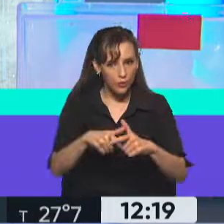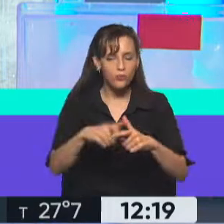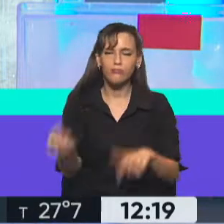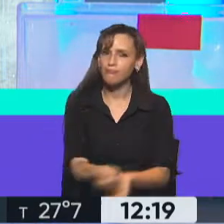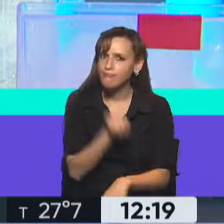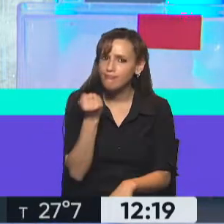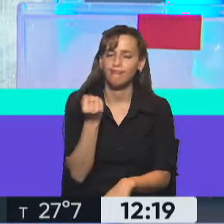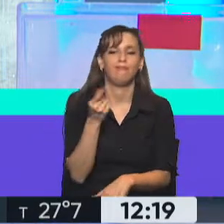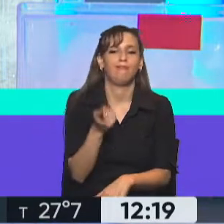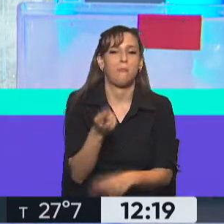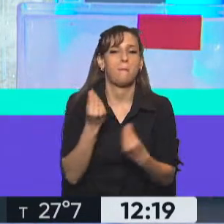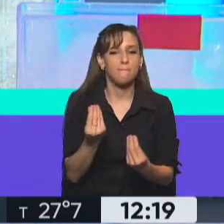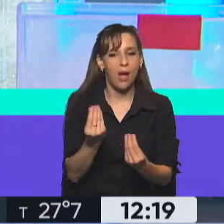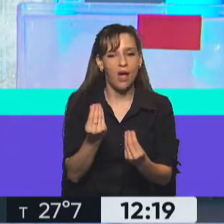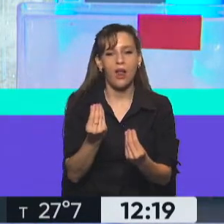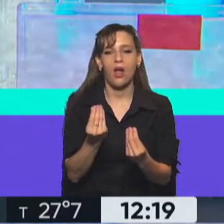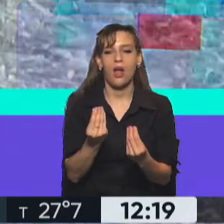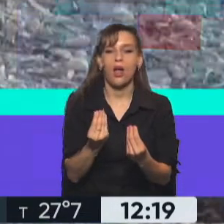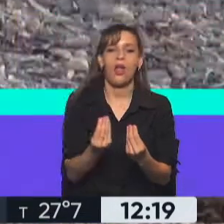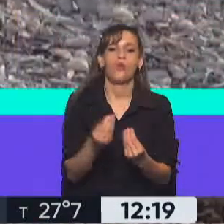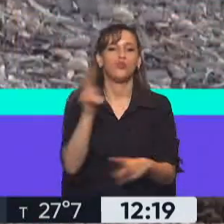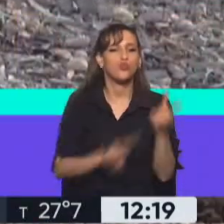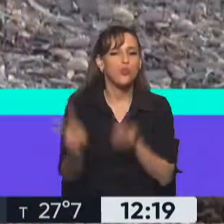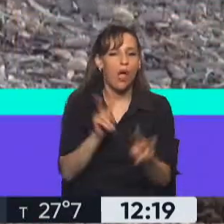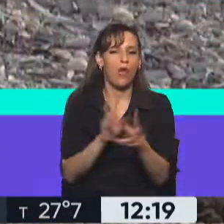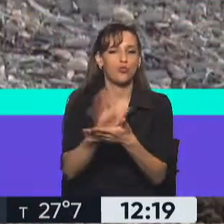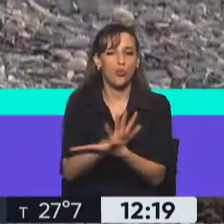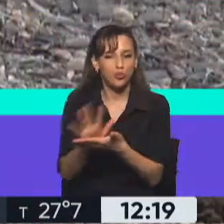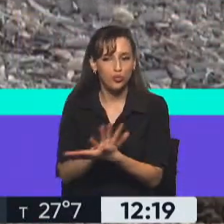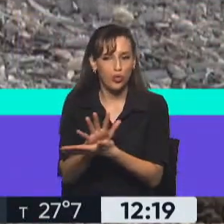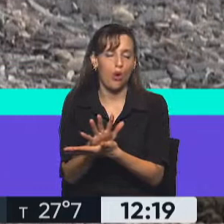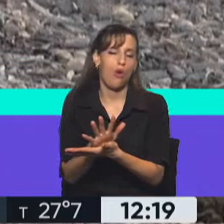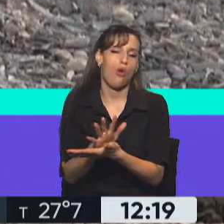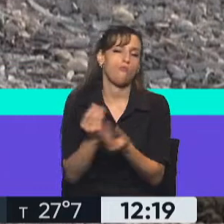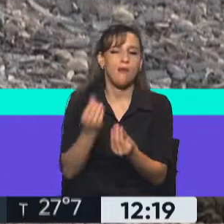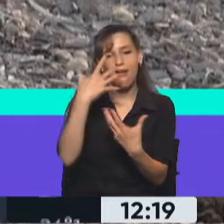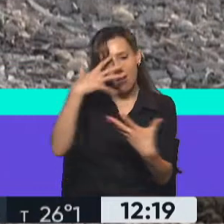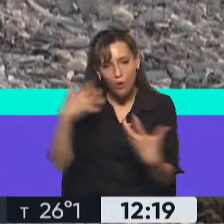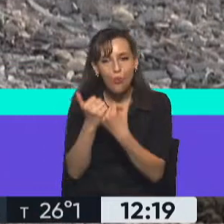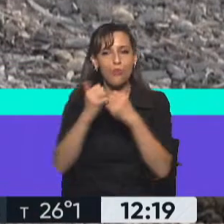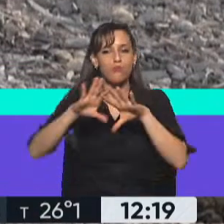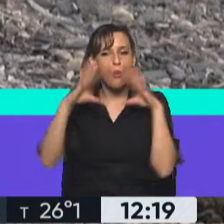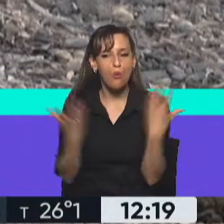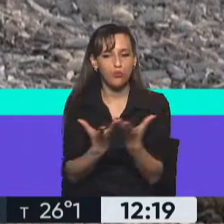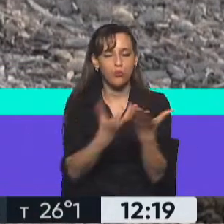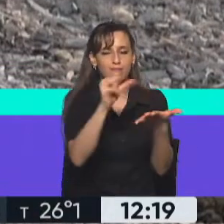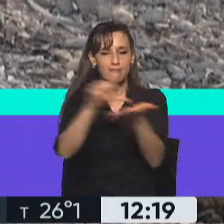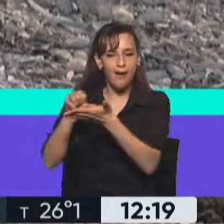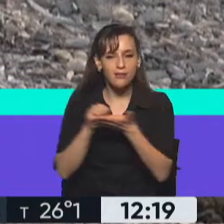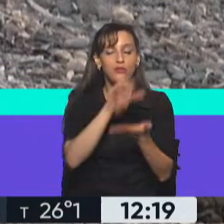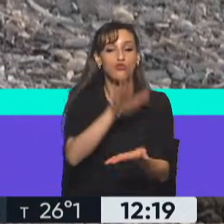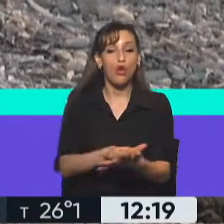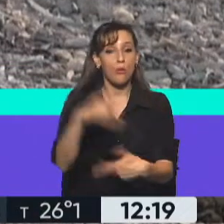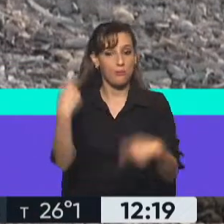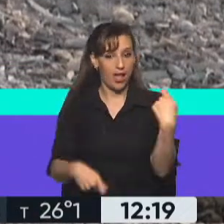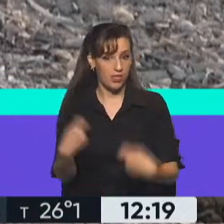de evo zar de generar un boceto para un tratado mundial sobre el plan tiene